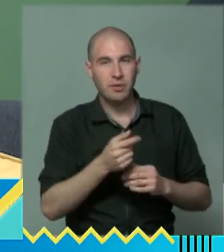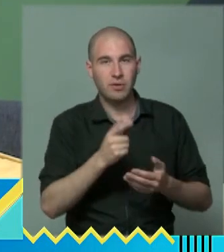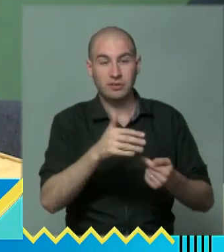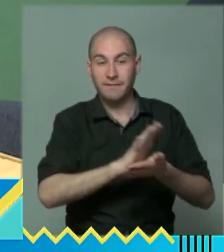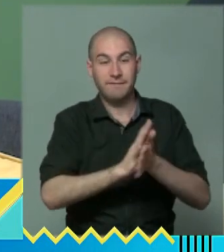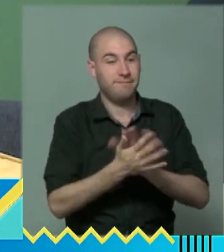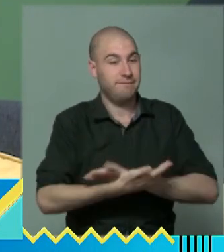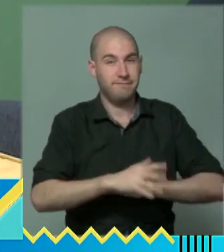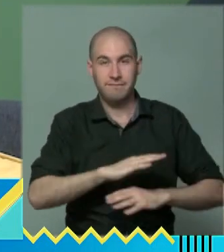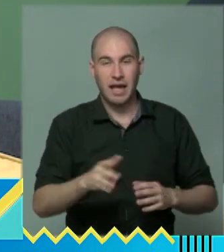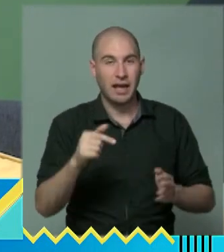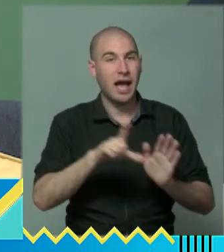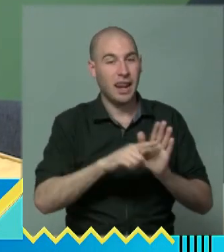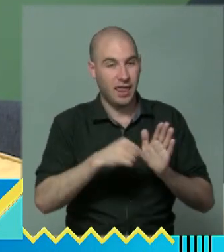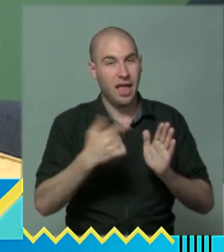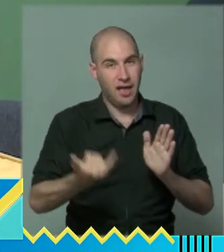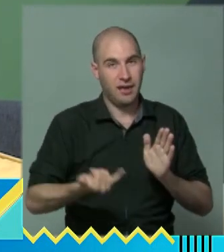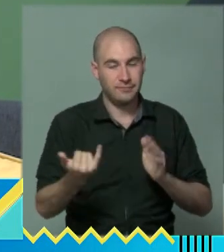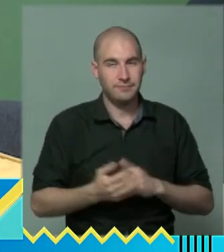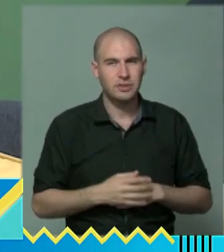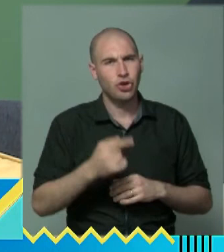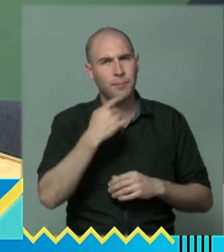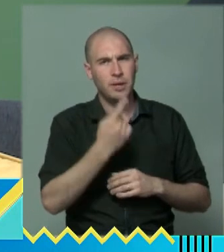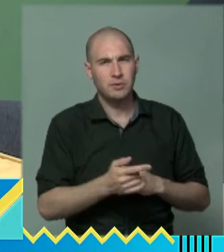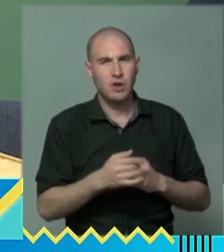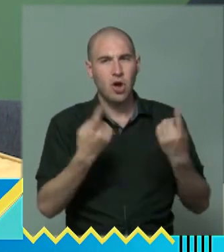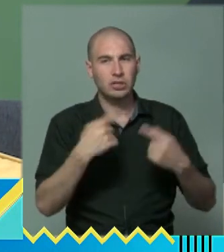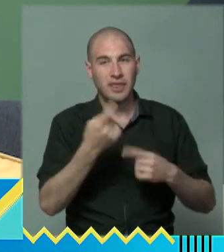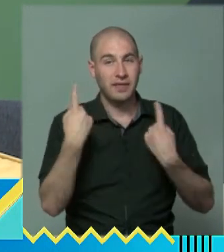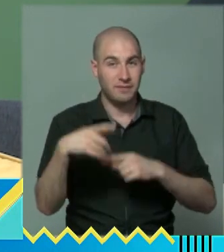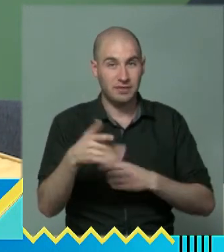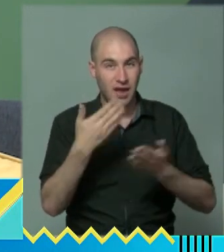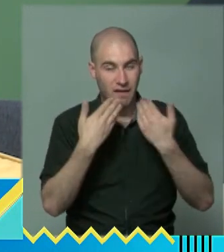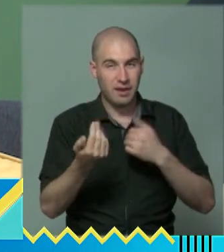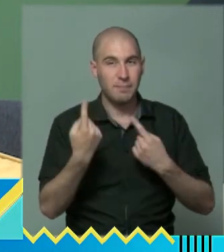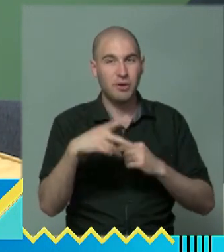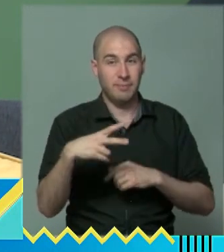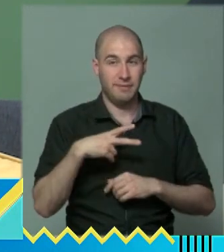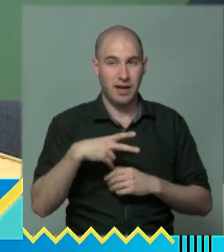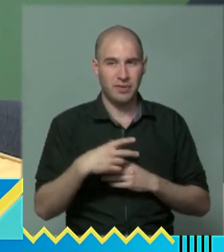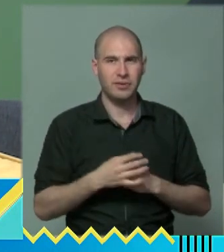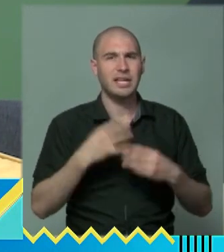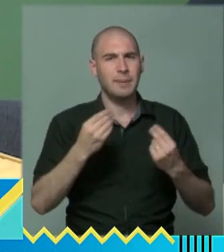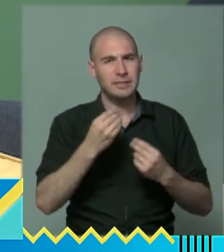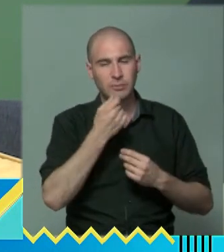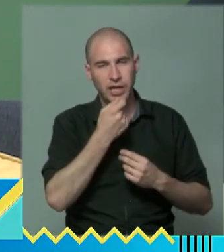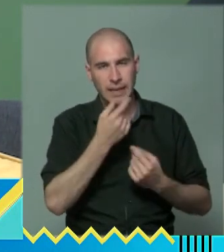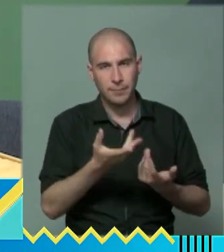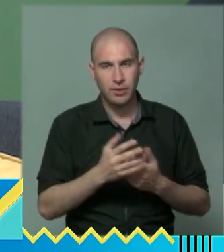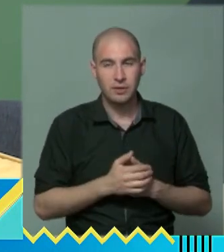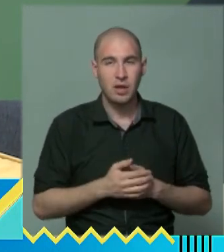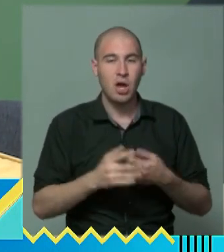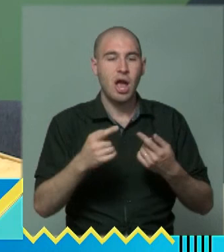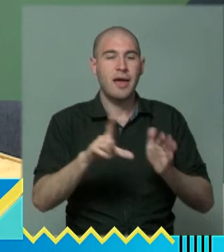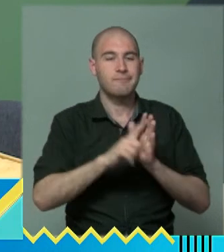vacíos por ahí que puede llegar a tener o no la ley. Yo me pregunto una situación diferente que lo hemos mencionado pero fuera del aire. ¿Qué pasa cuando el